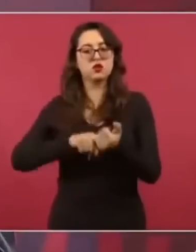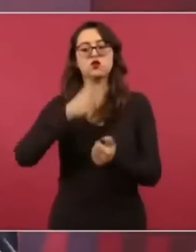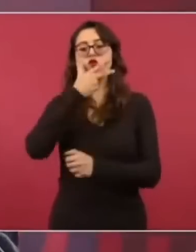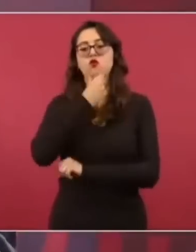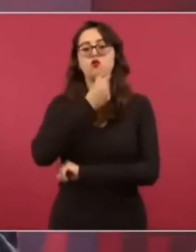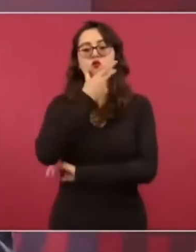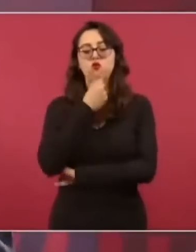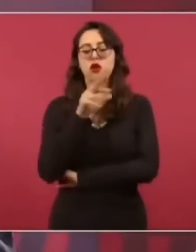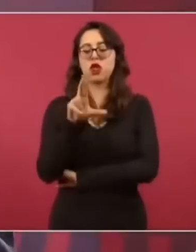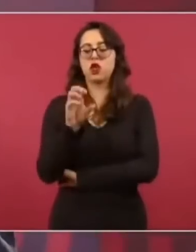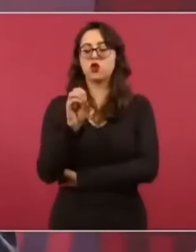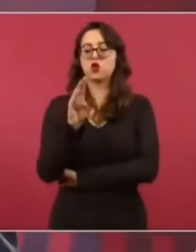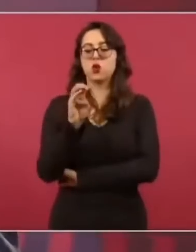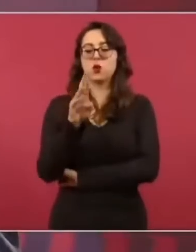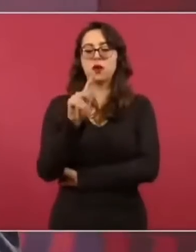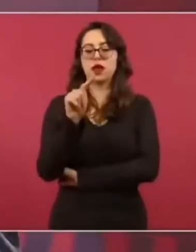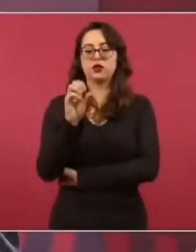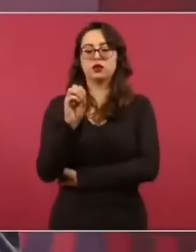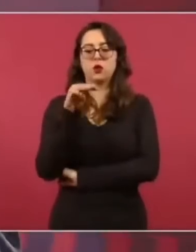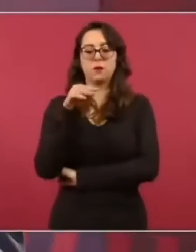como candidato a la gobernatura,